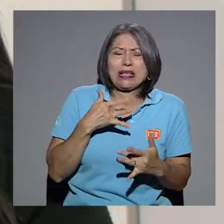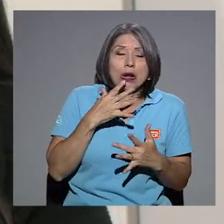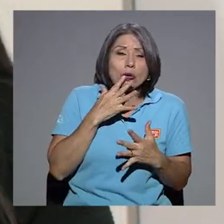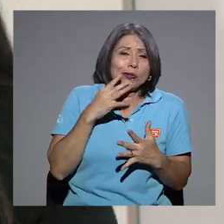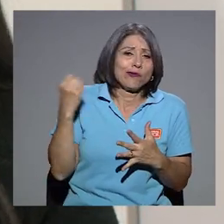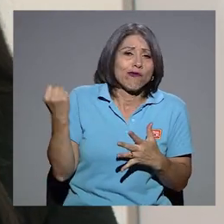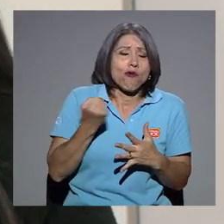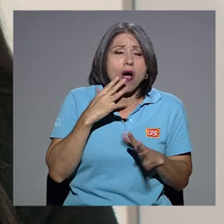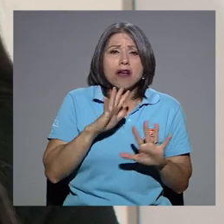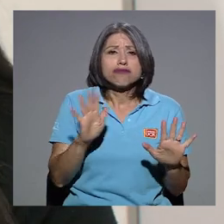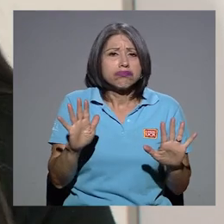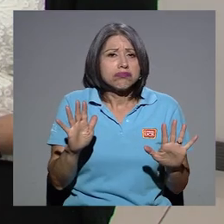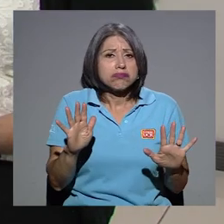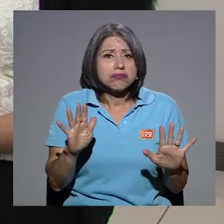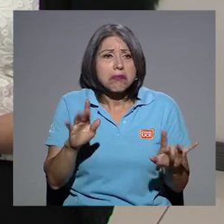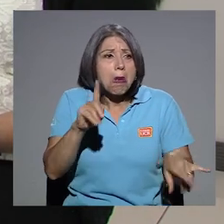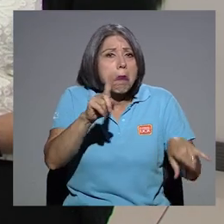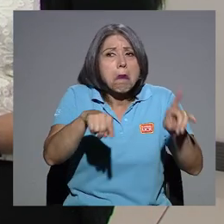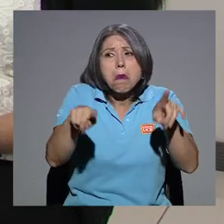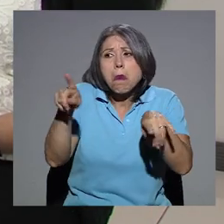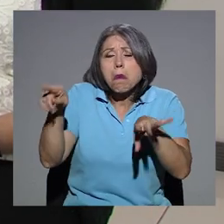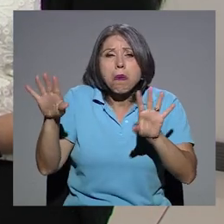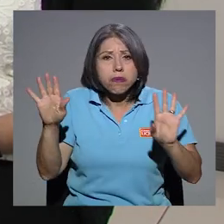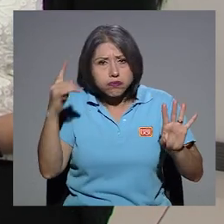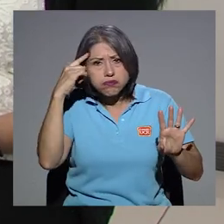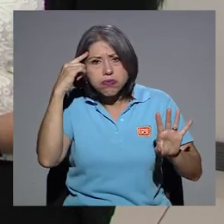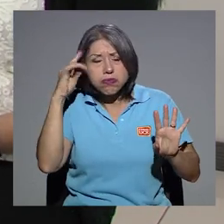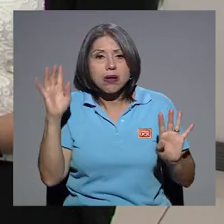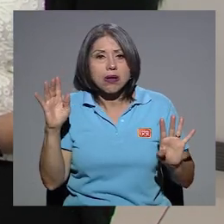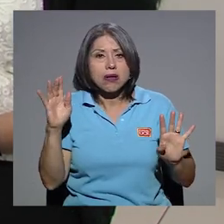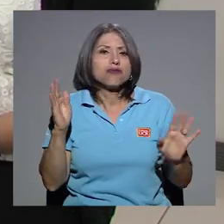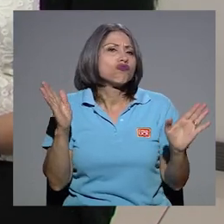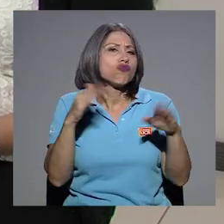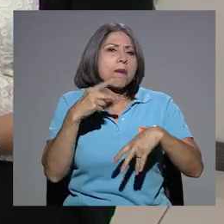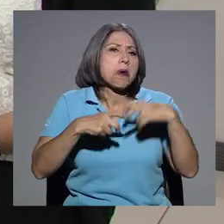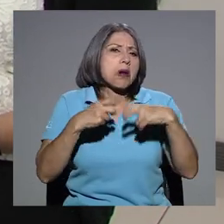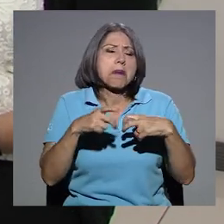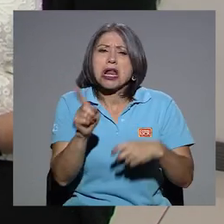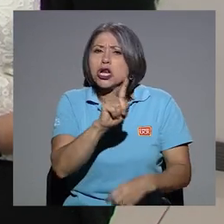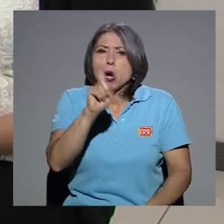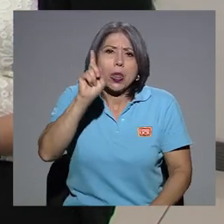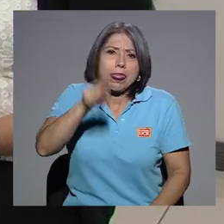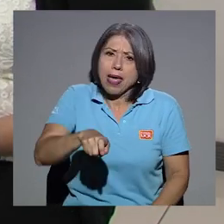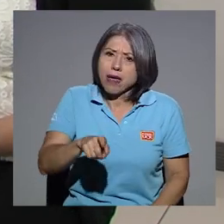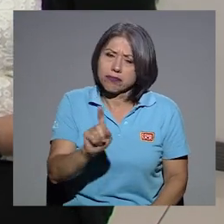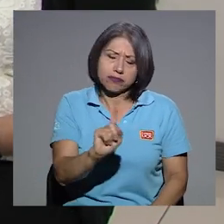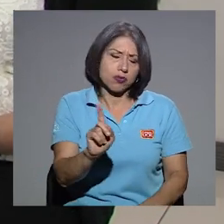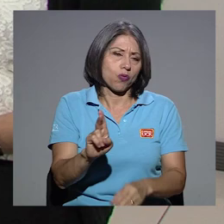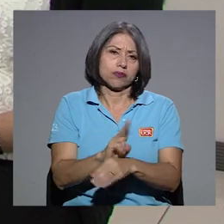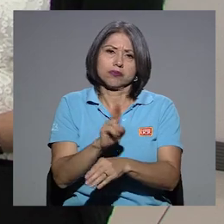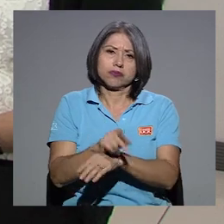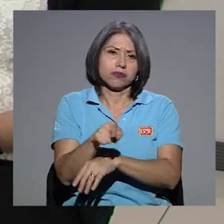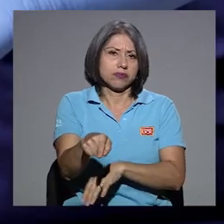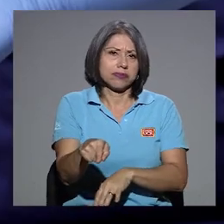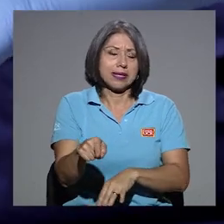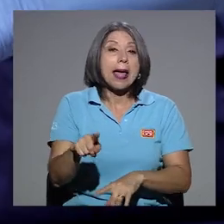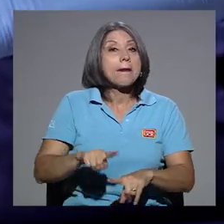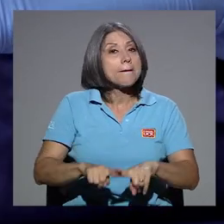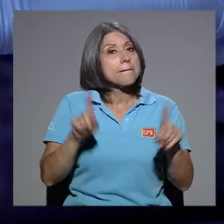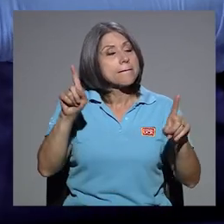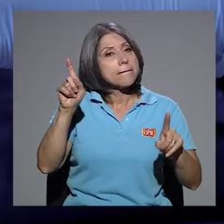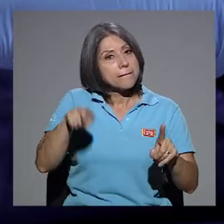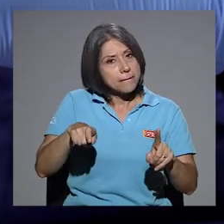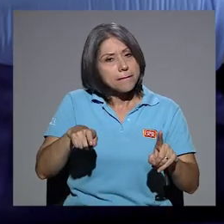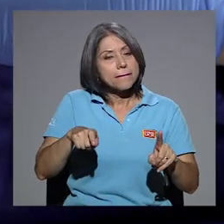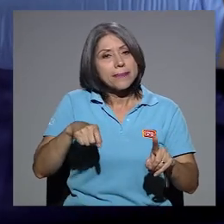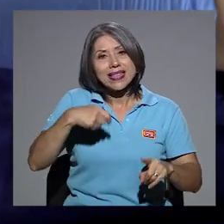que me quema, porque todos somos diferentes, ¿verdad? Entonces, no hay ningún problema, no necesariamente tiene que usar enjuague. Siempre y